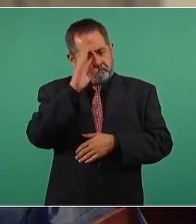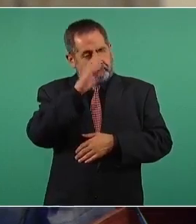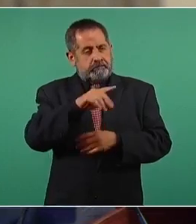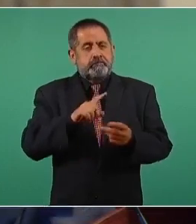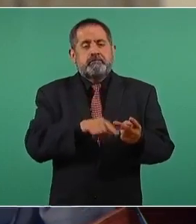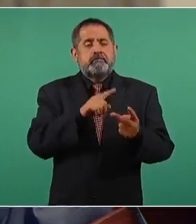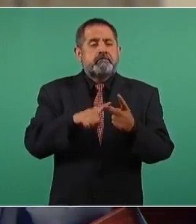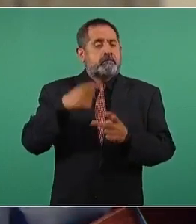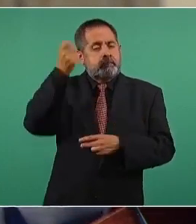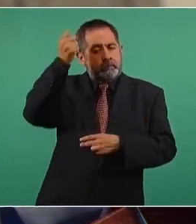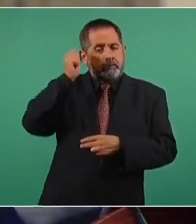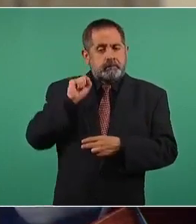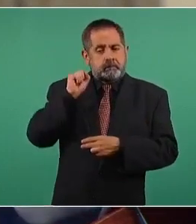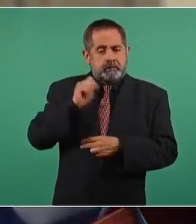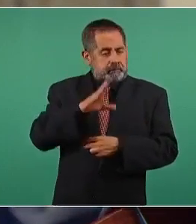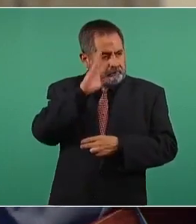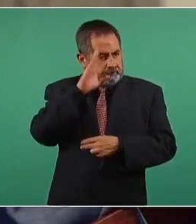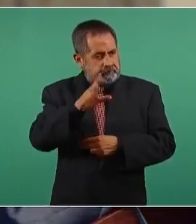Sinaloa, un saludo